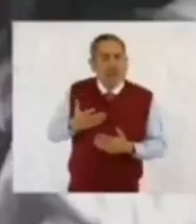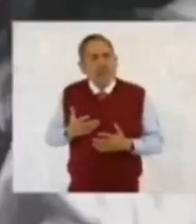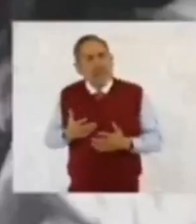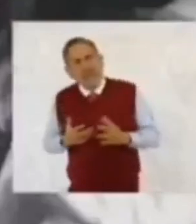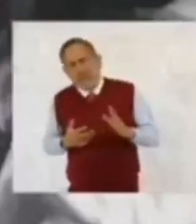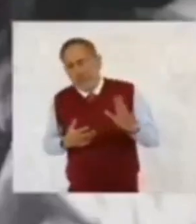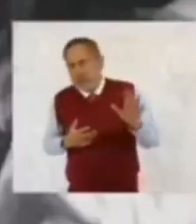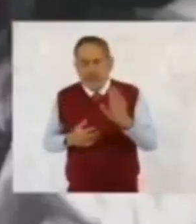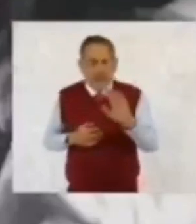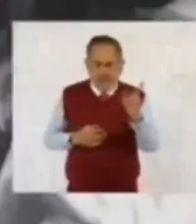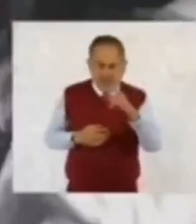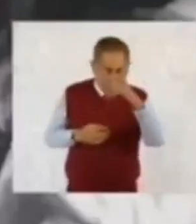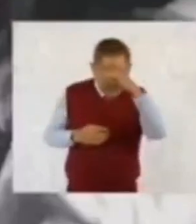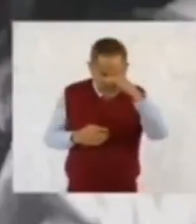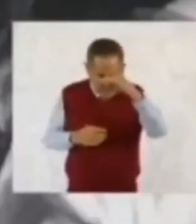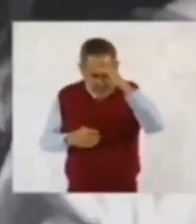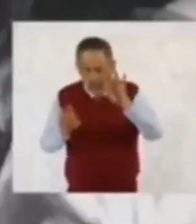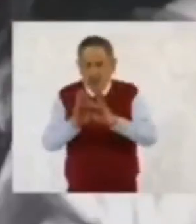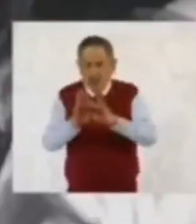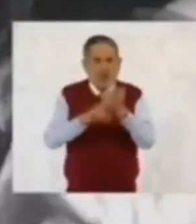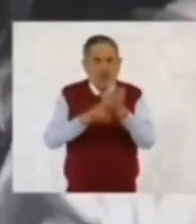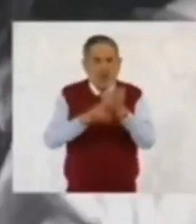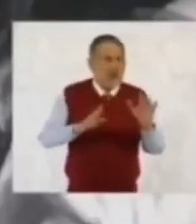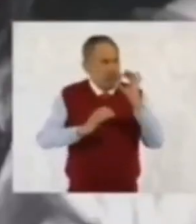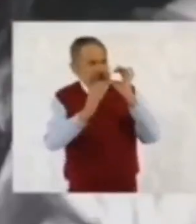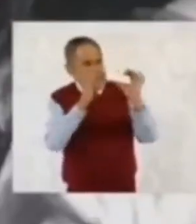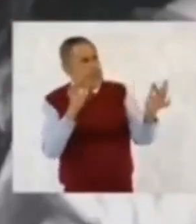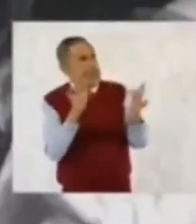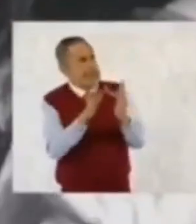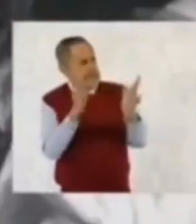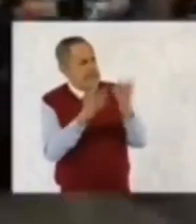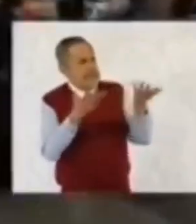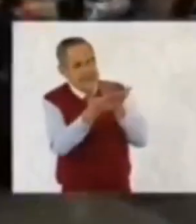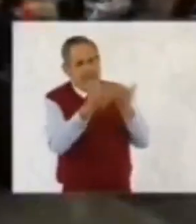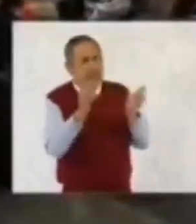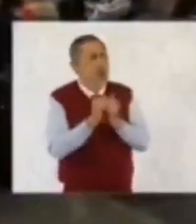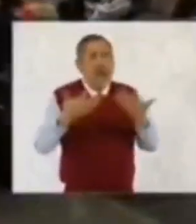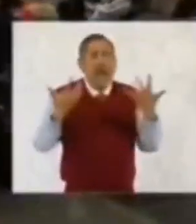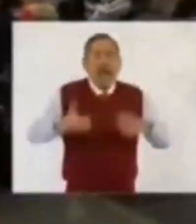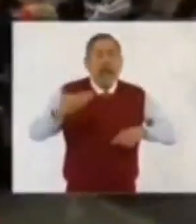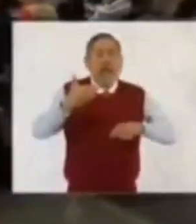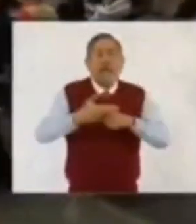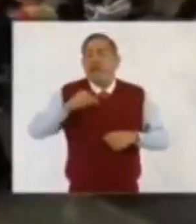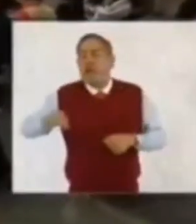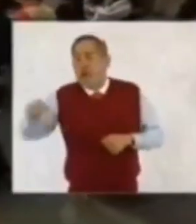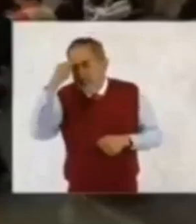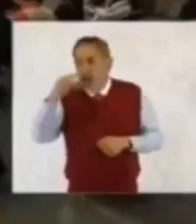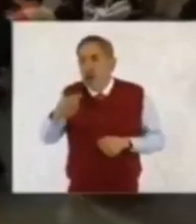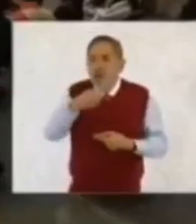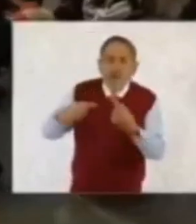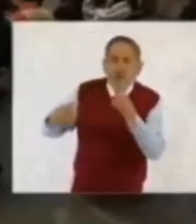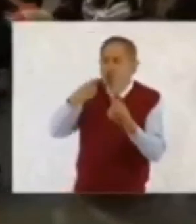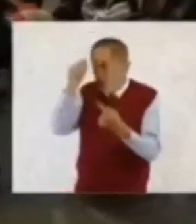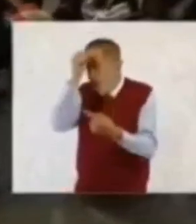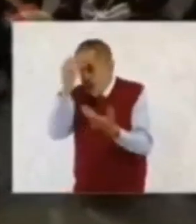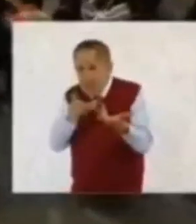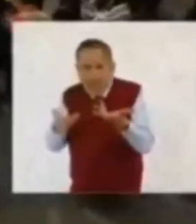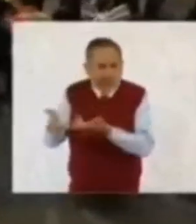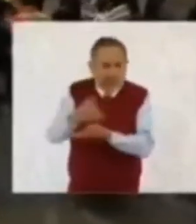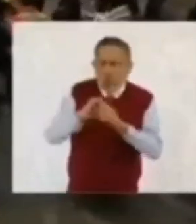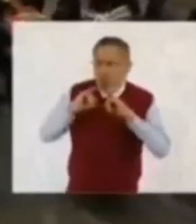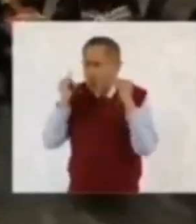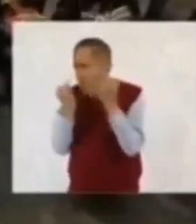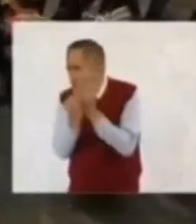Entonces, pues todo eso, y estamos en comunicación permanente con las y los empresarios mexicanos. Entonces, por